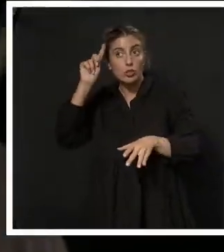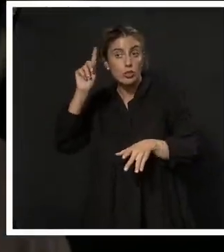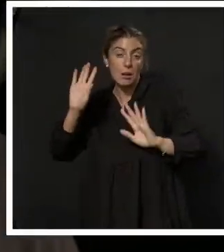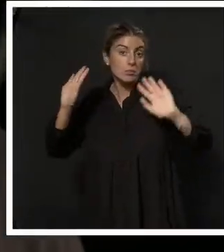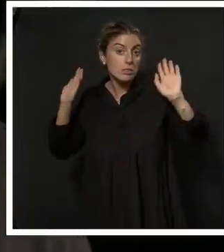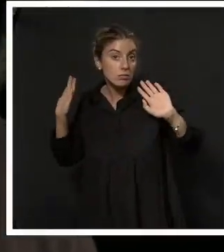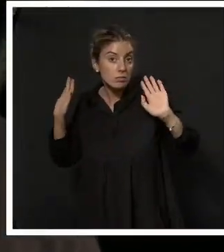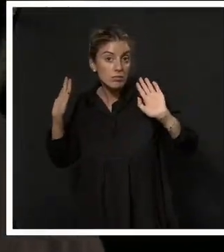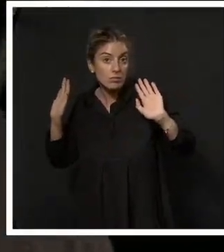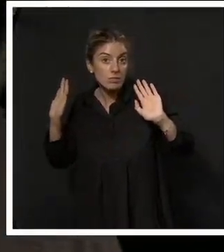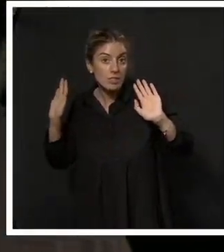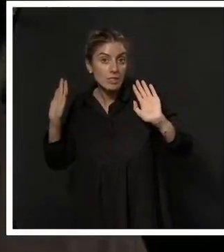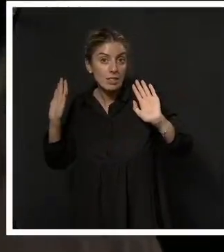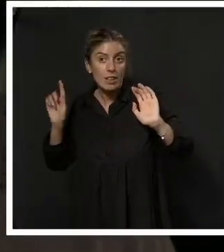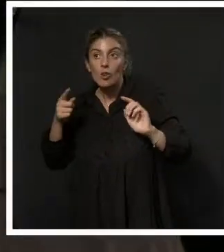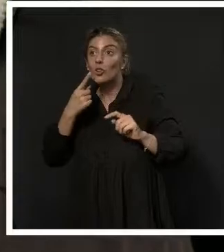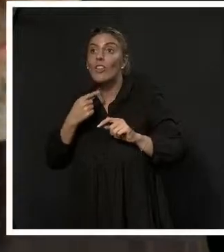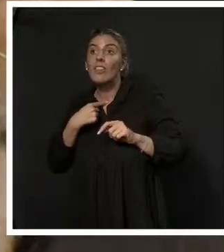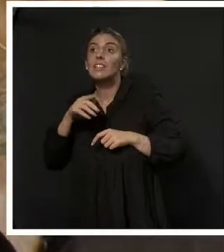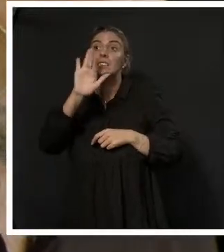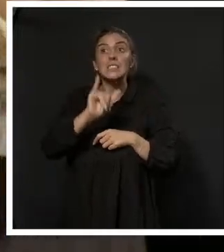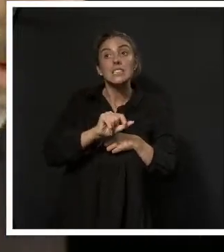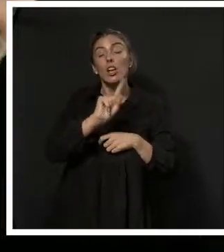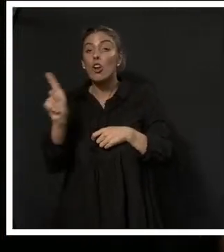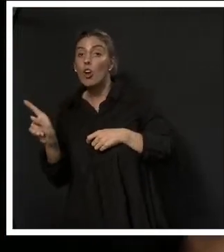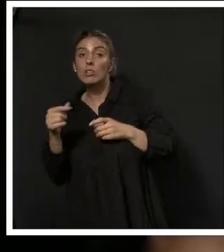hay filtraciones de ningún tipo